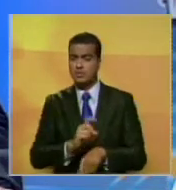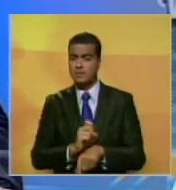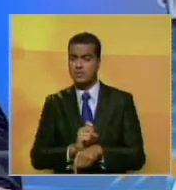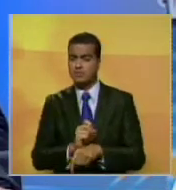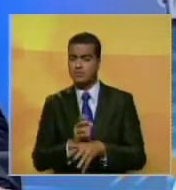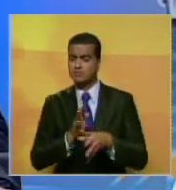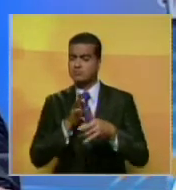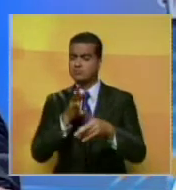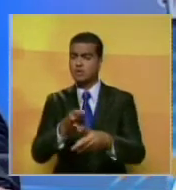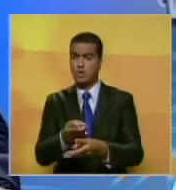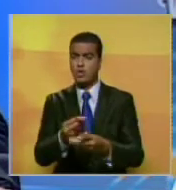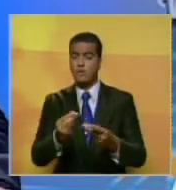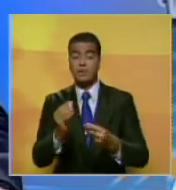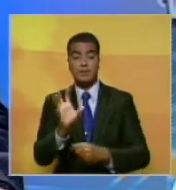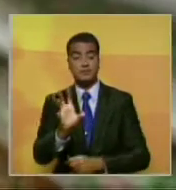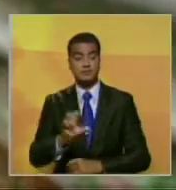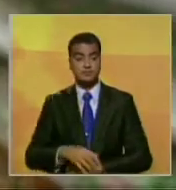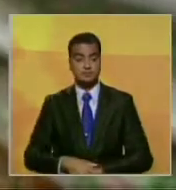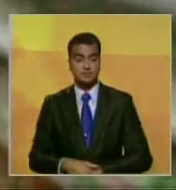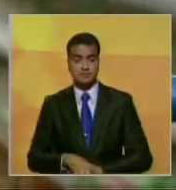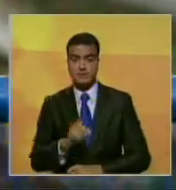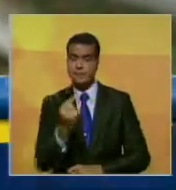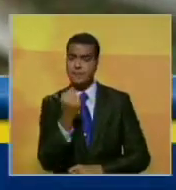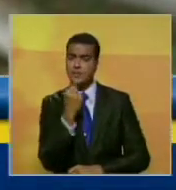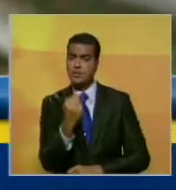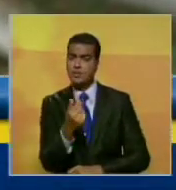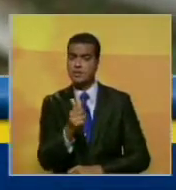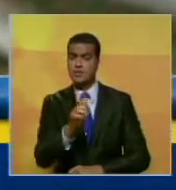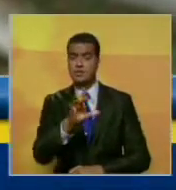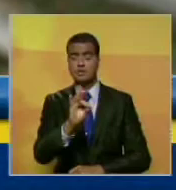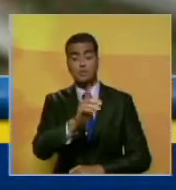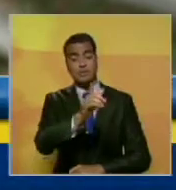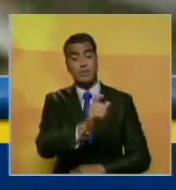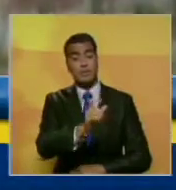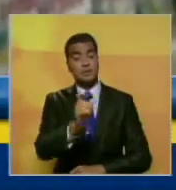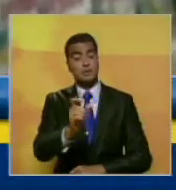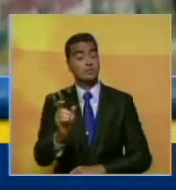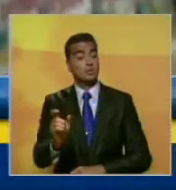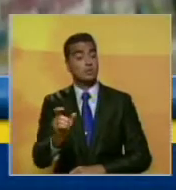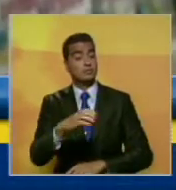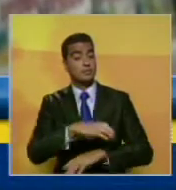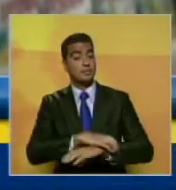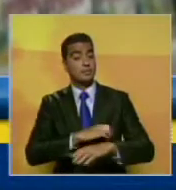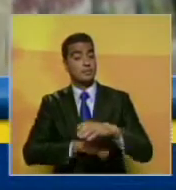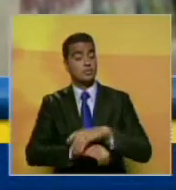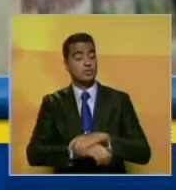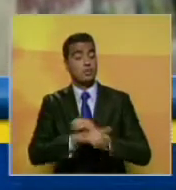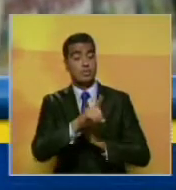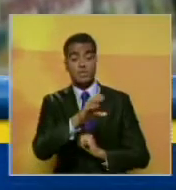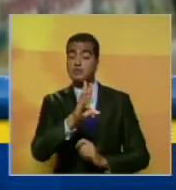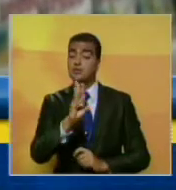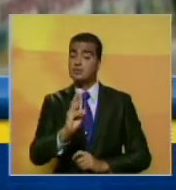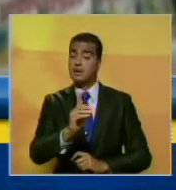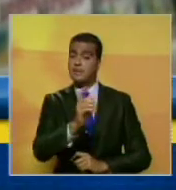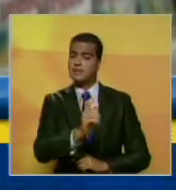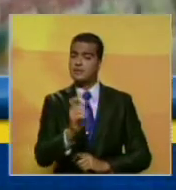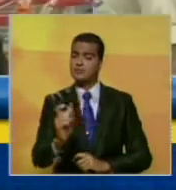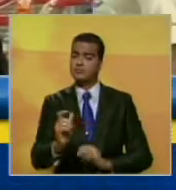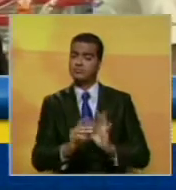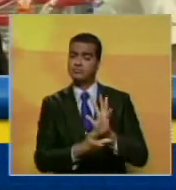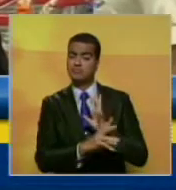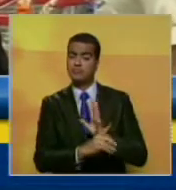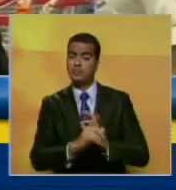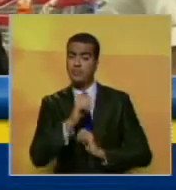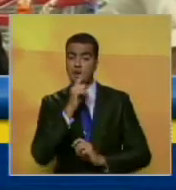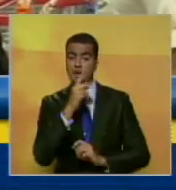ofensiva económica en el país. Tarazón indicó que de las 18 personas aprehendidas, 16 incurrieron en especulación